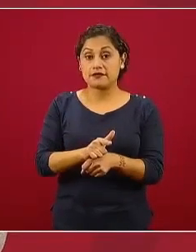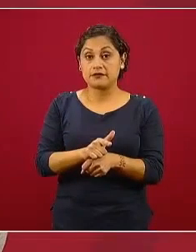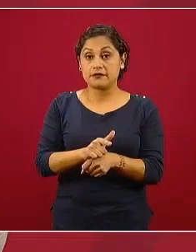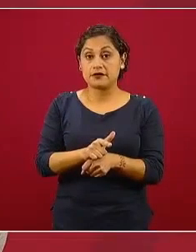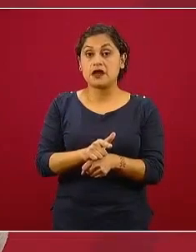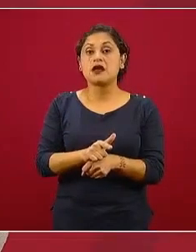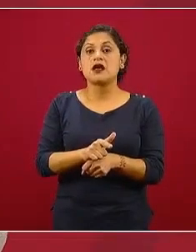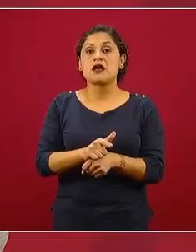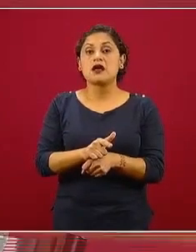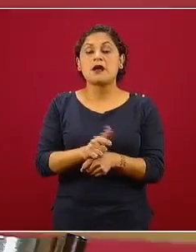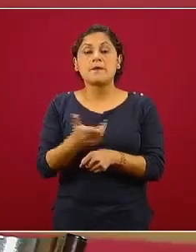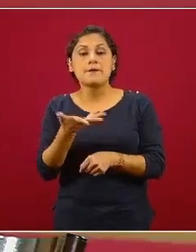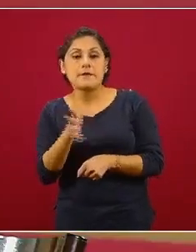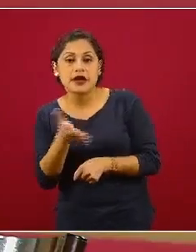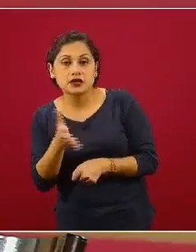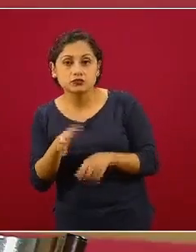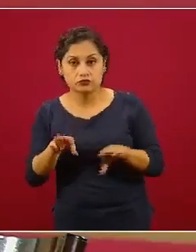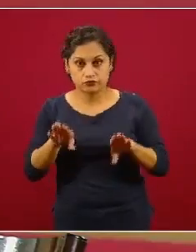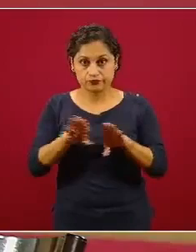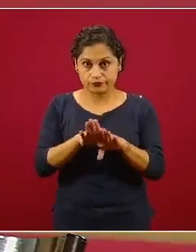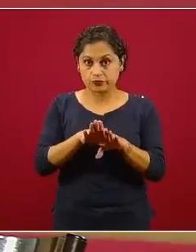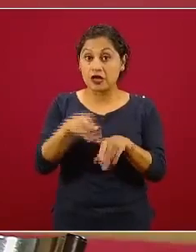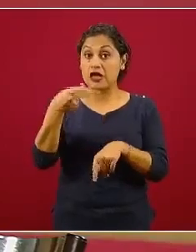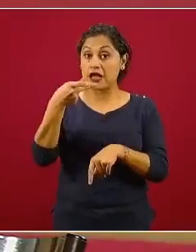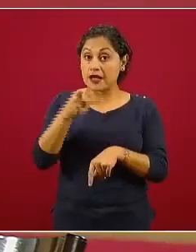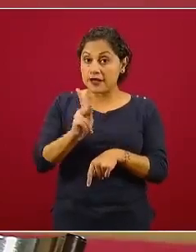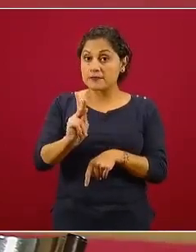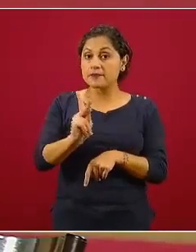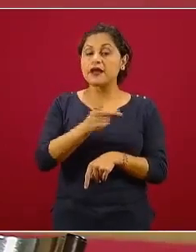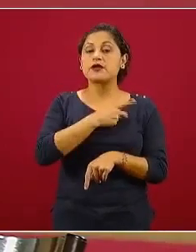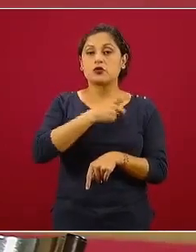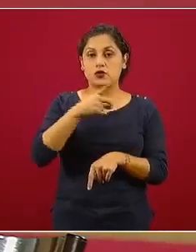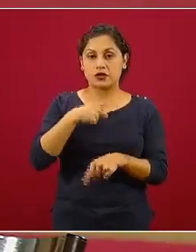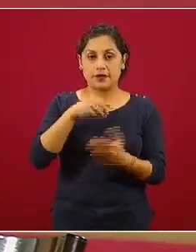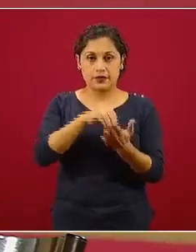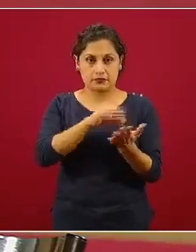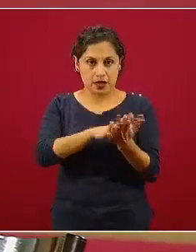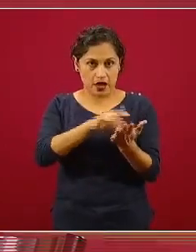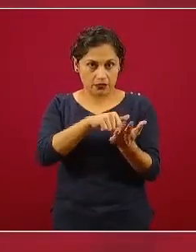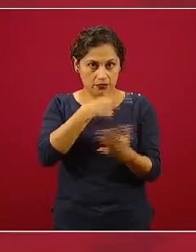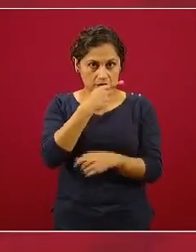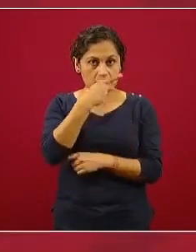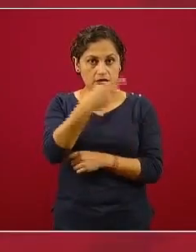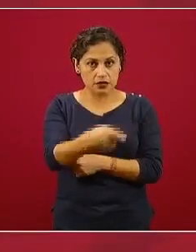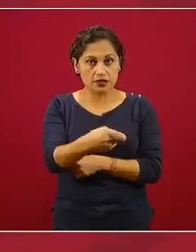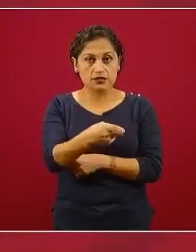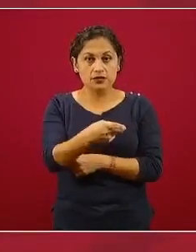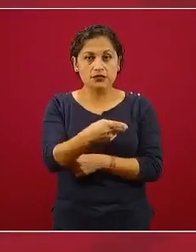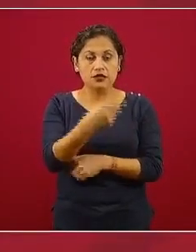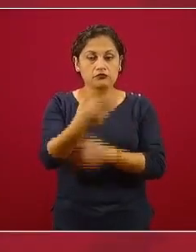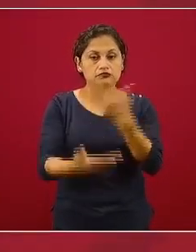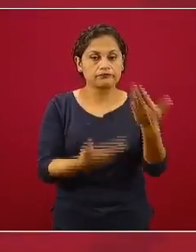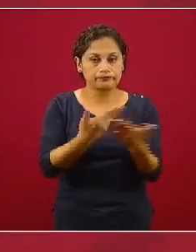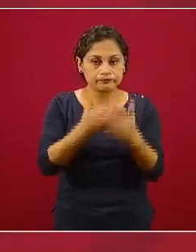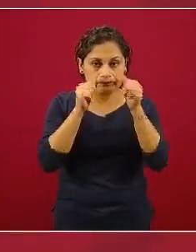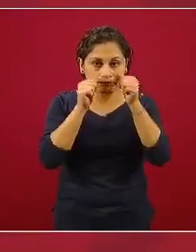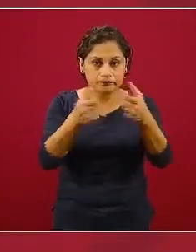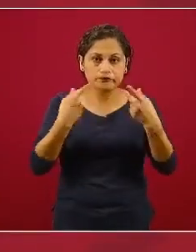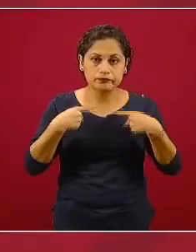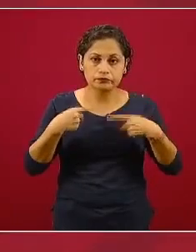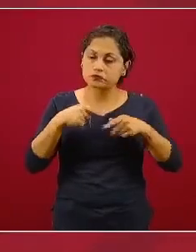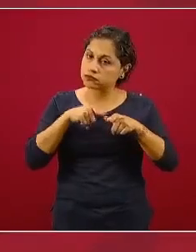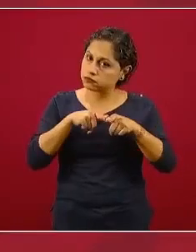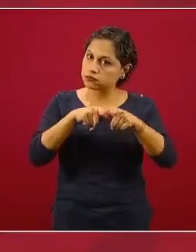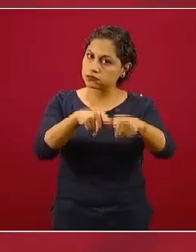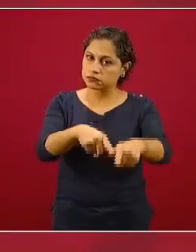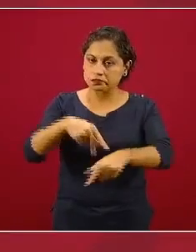parado, con la única condición de que no se afecte, y así está estipulado, los servicios al público que